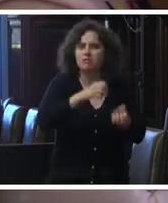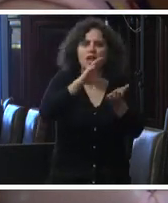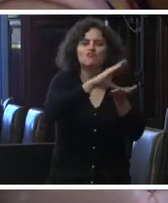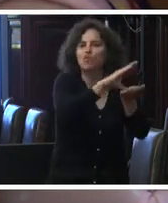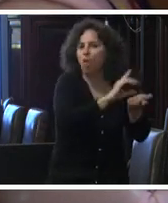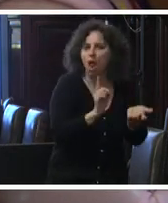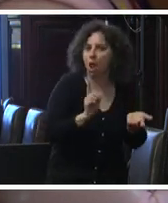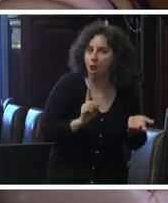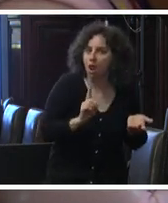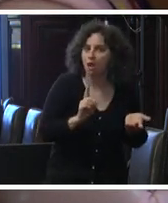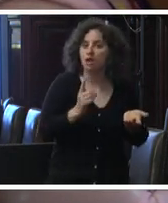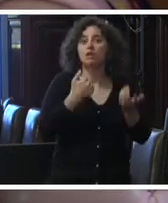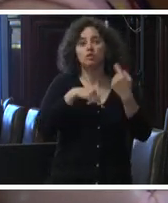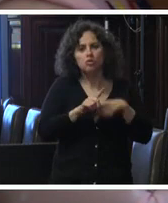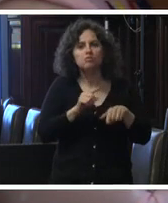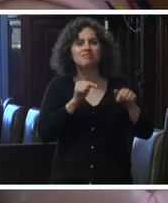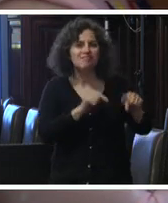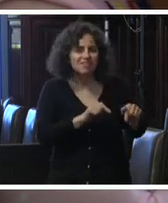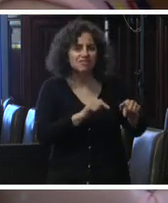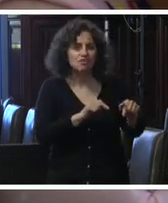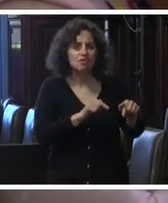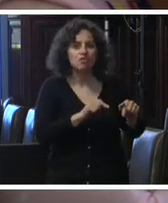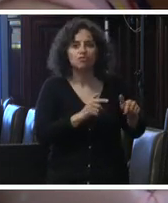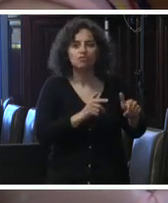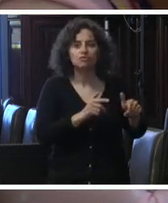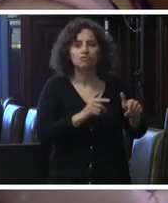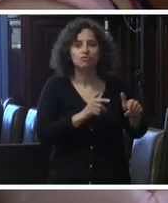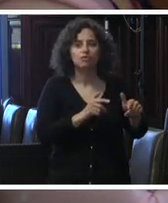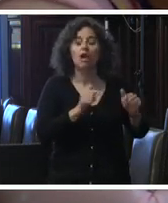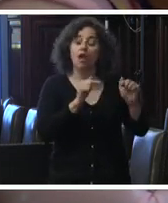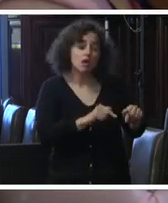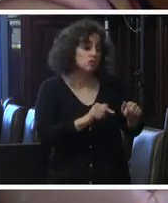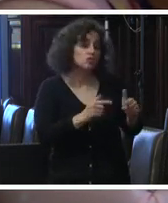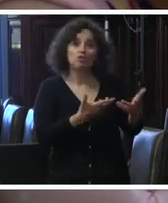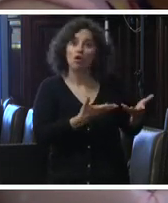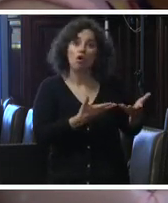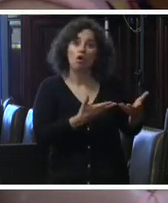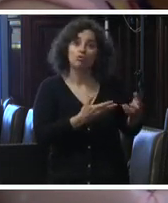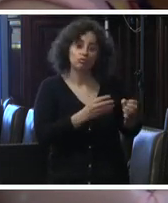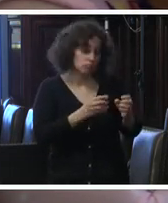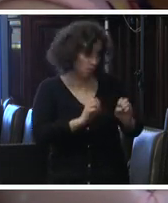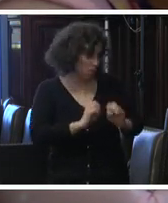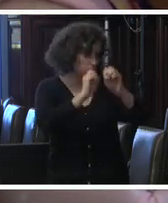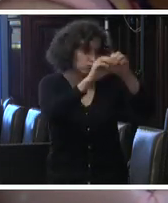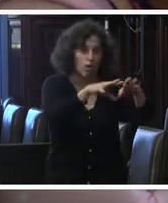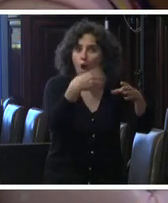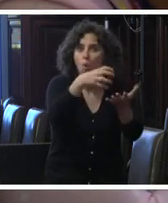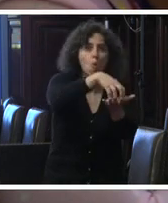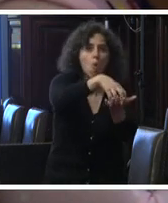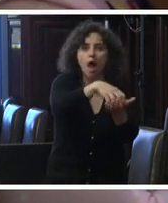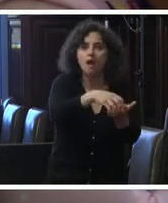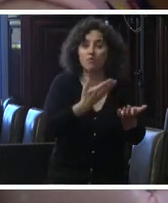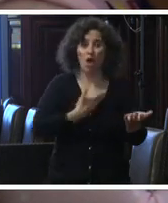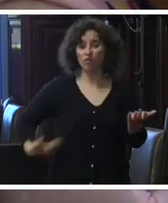ciudad. Ahí van a, si ellos nos reubican, el gobierno no